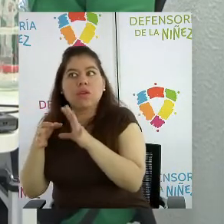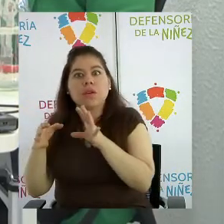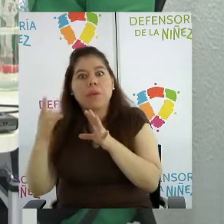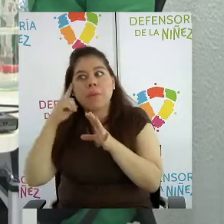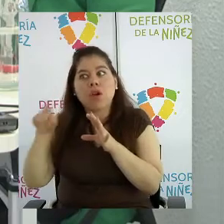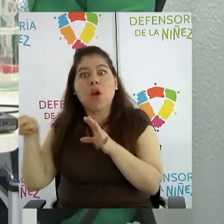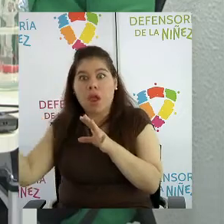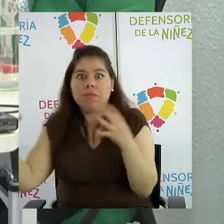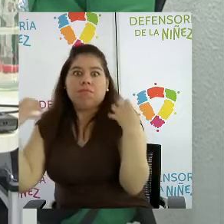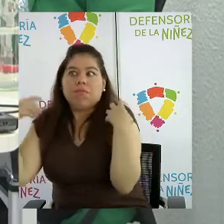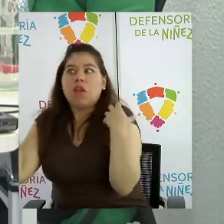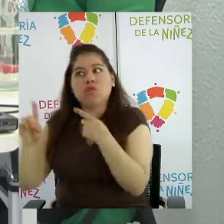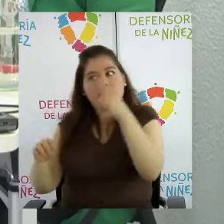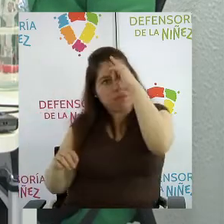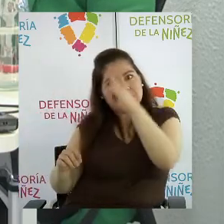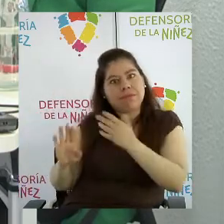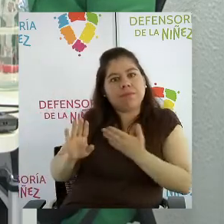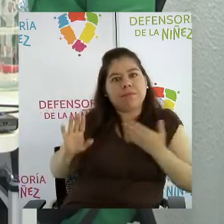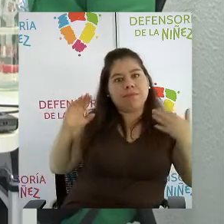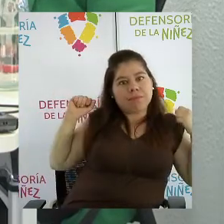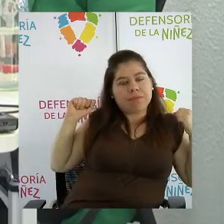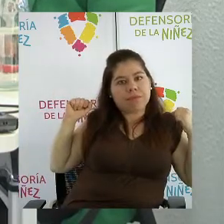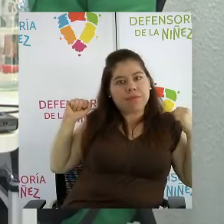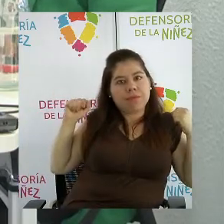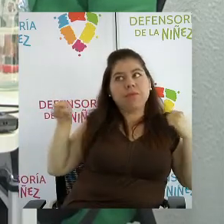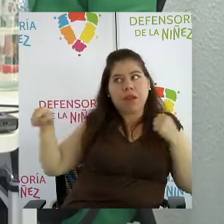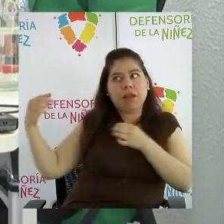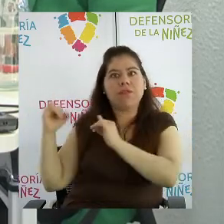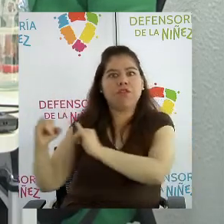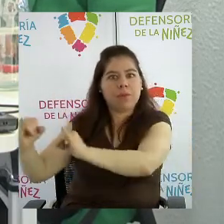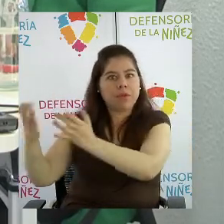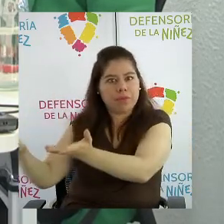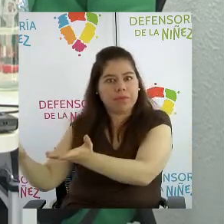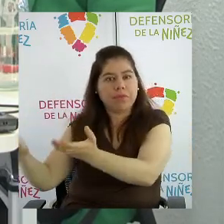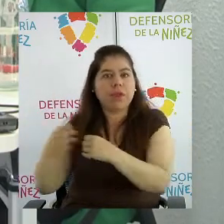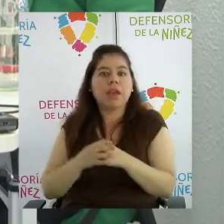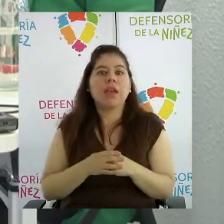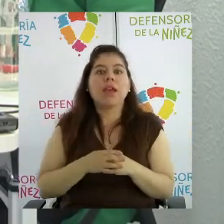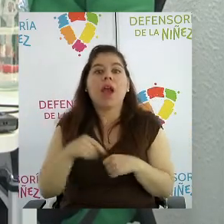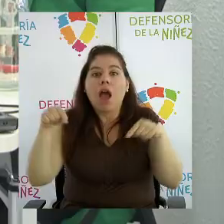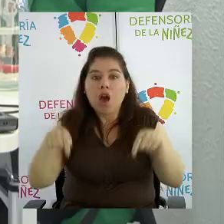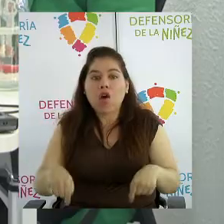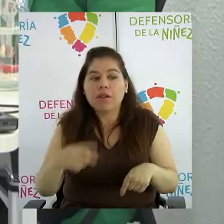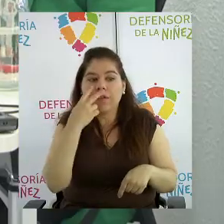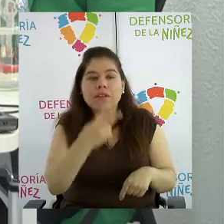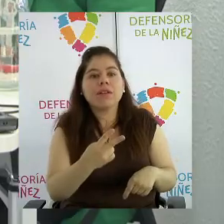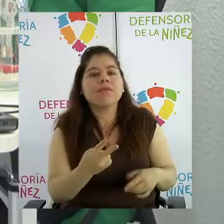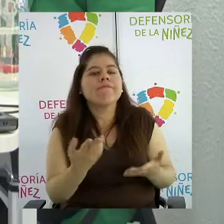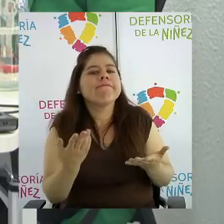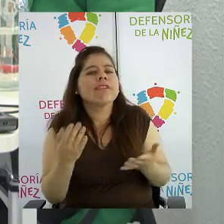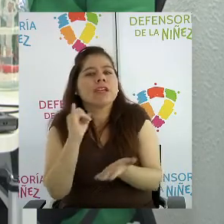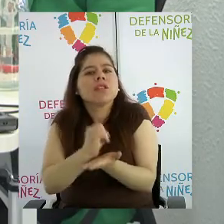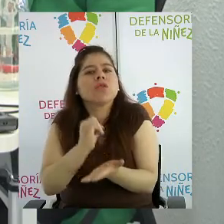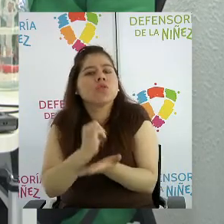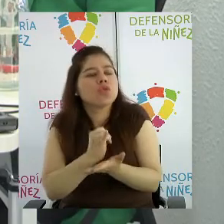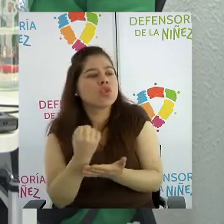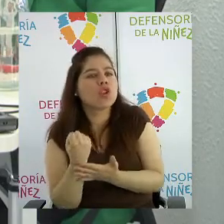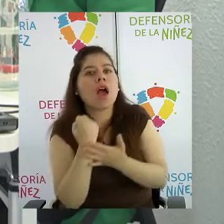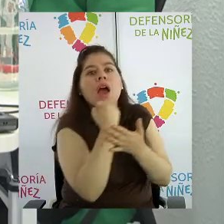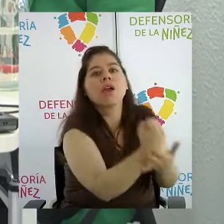casos. Y en esta situación en particular, lo que estamos viendo es precisamente qué tipo de requerimientos se requieren de nuestra institución para